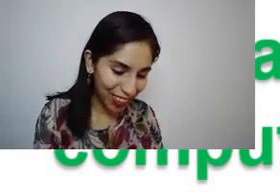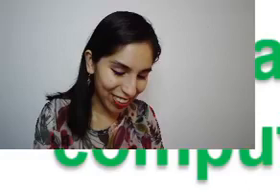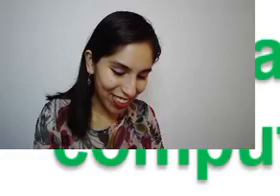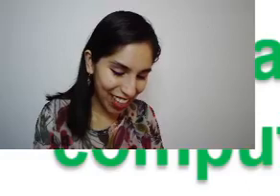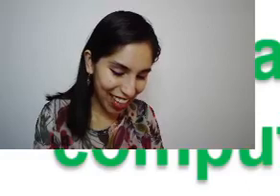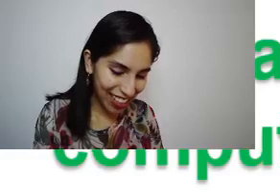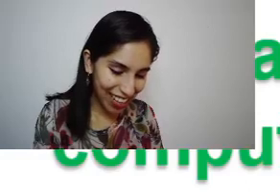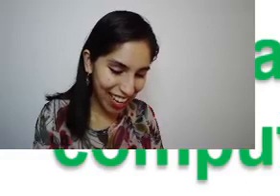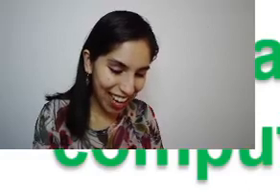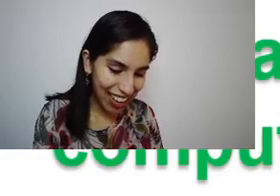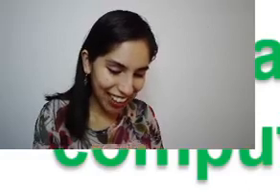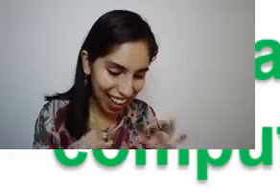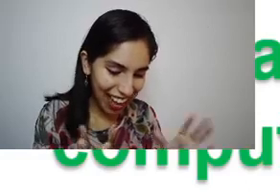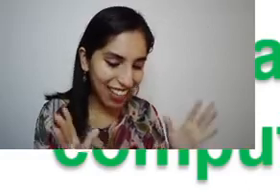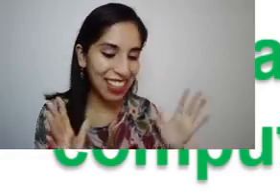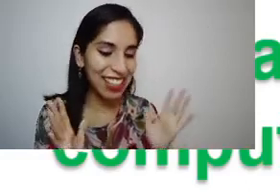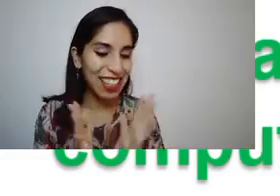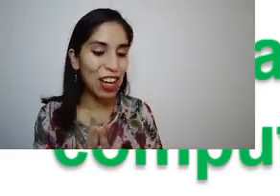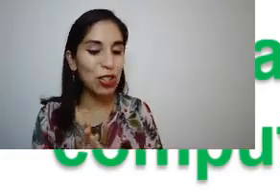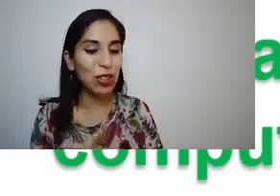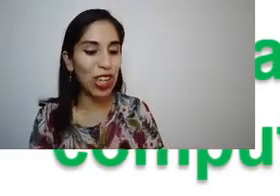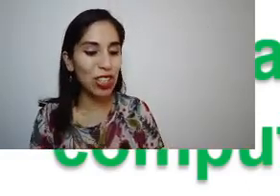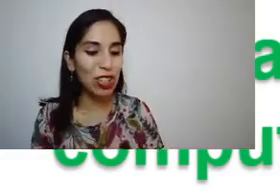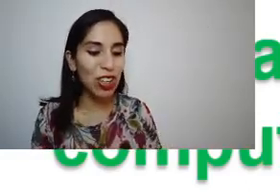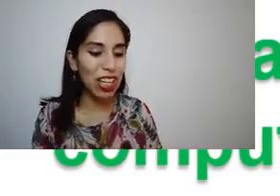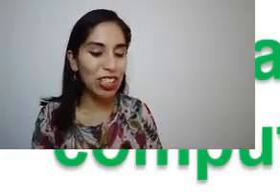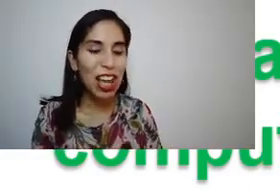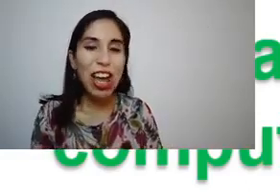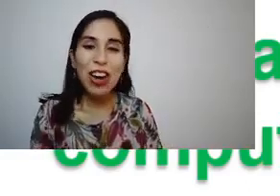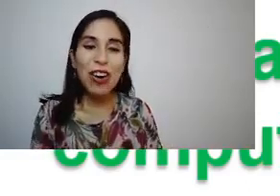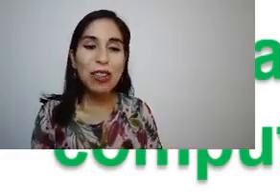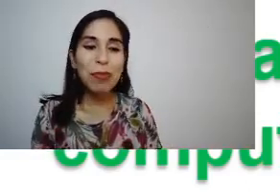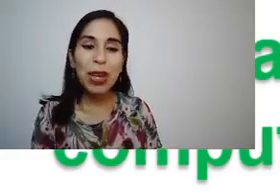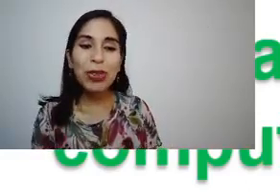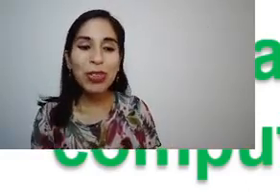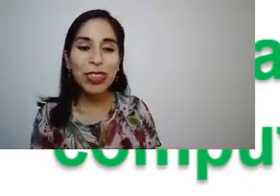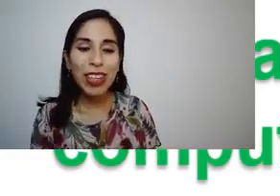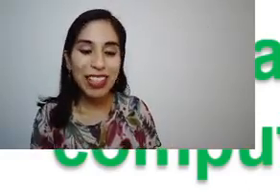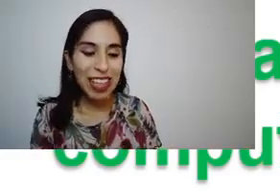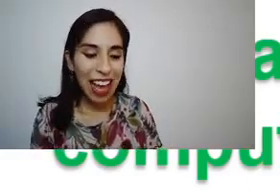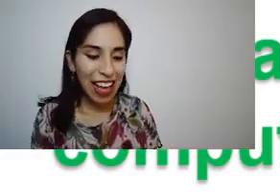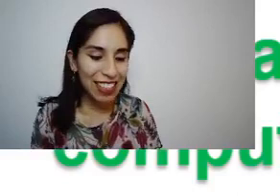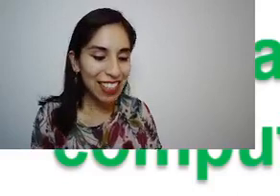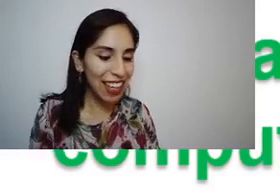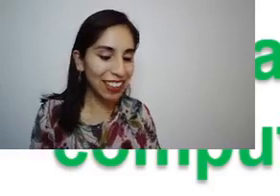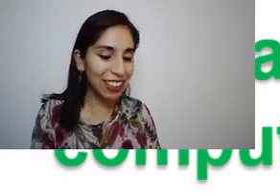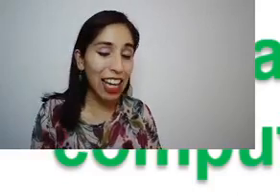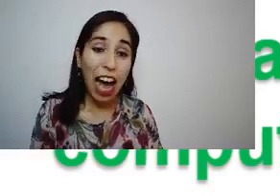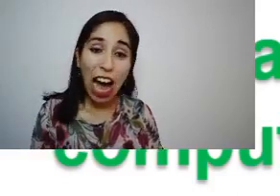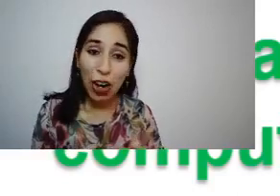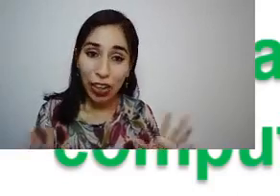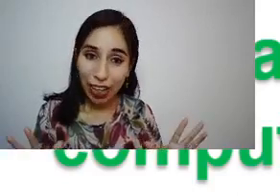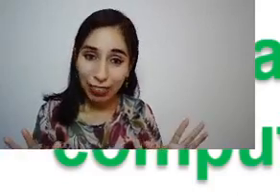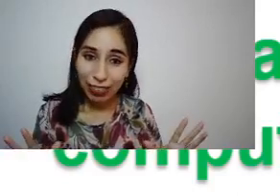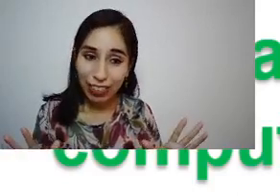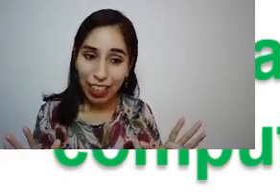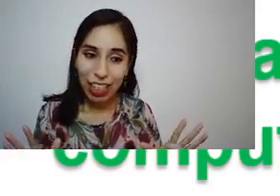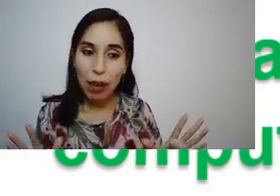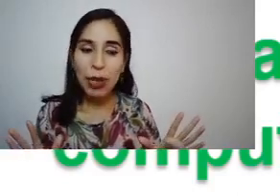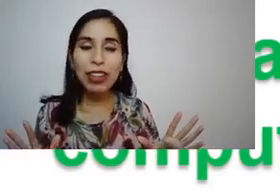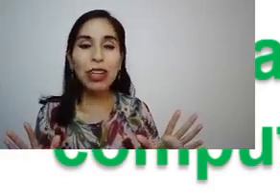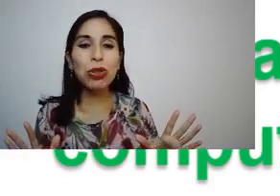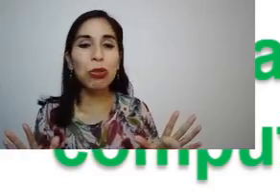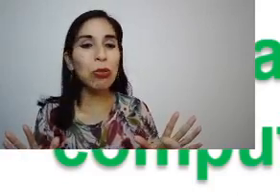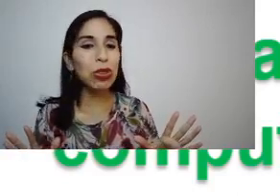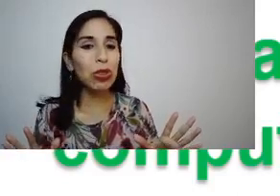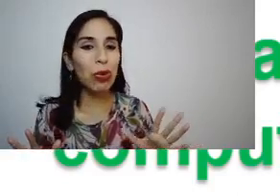podemos excelente ahí están los corazones no me gustas así es ahora que